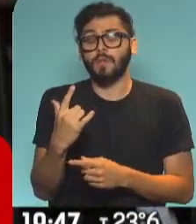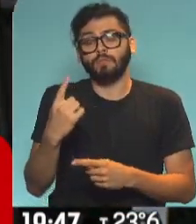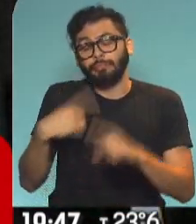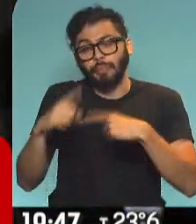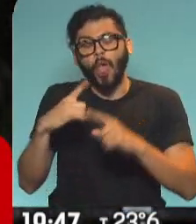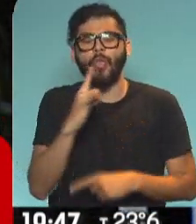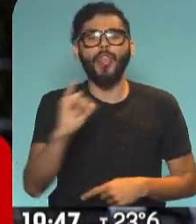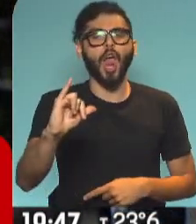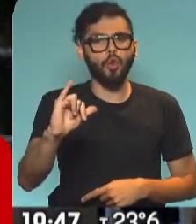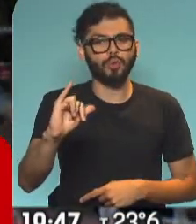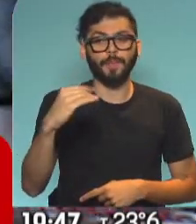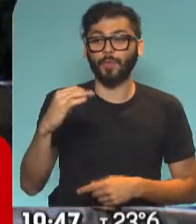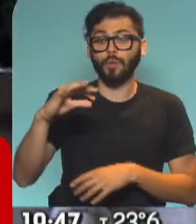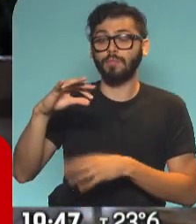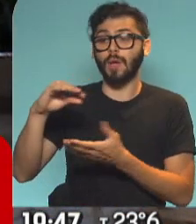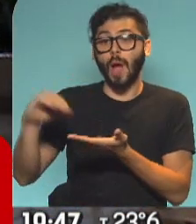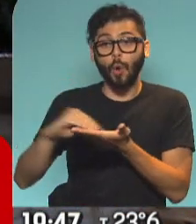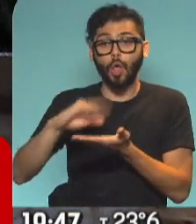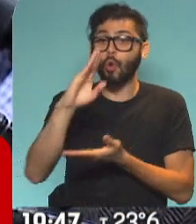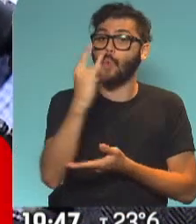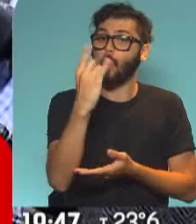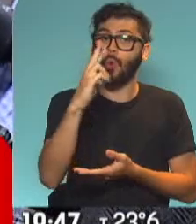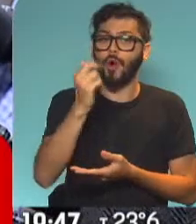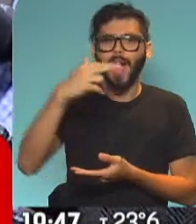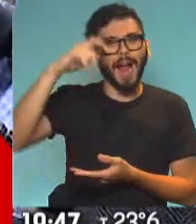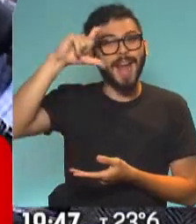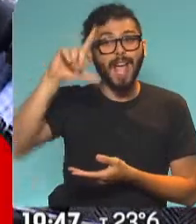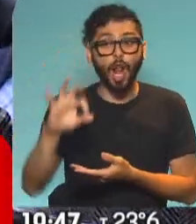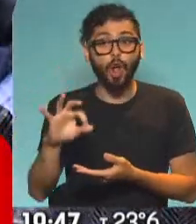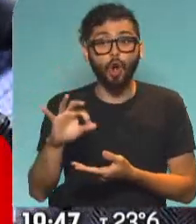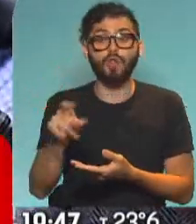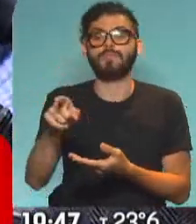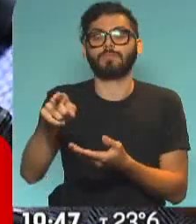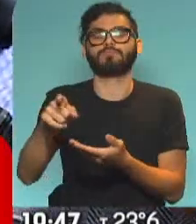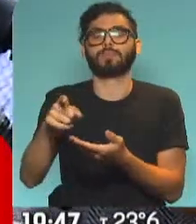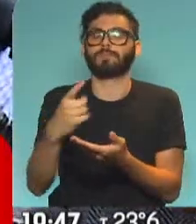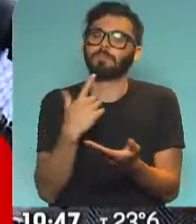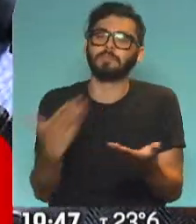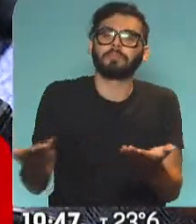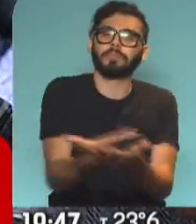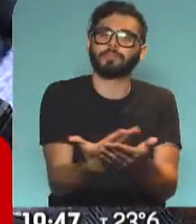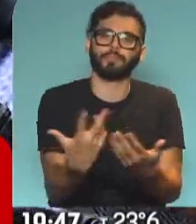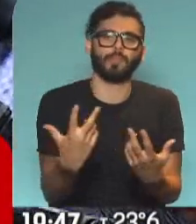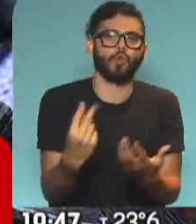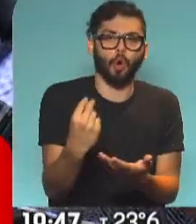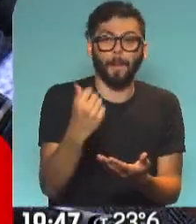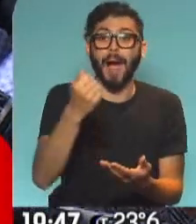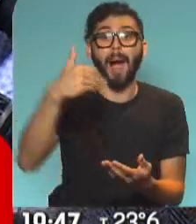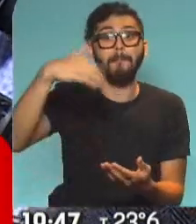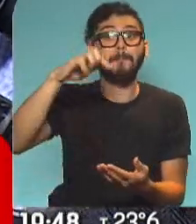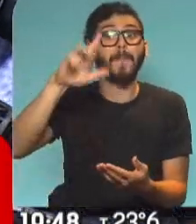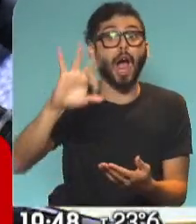El doctor Buranello intervino en la causa articulando un recurso de amparo en virtud del cual se autorizó